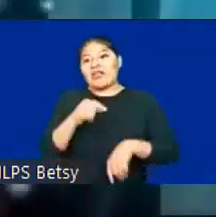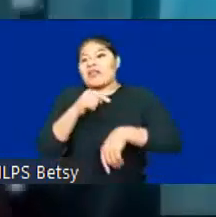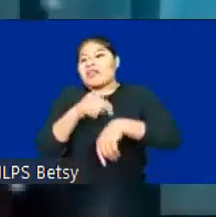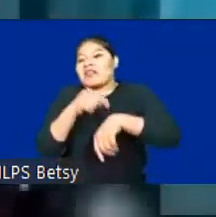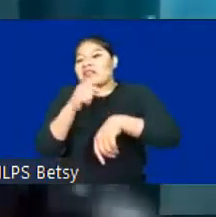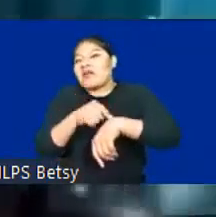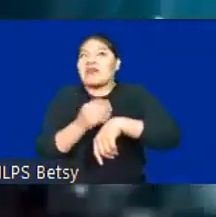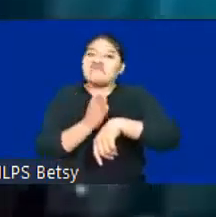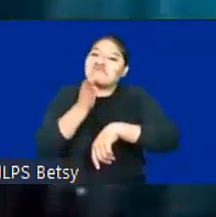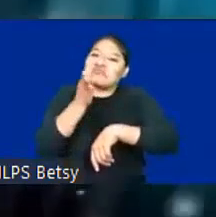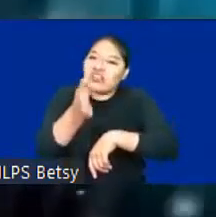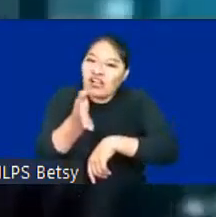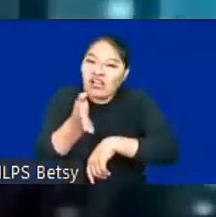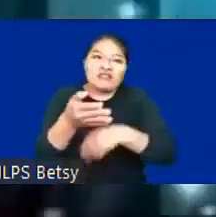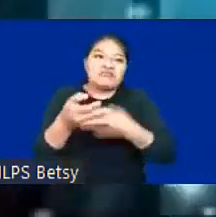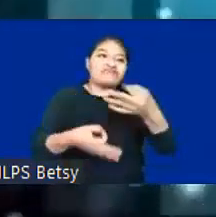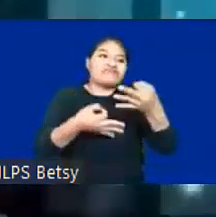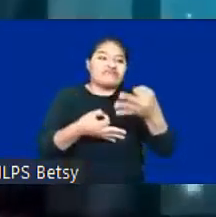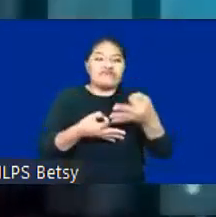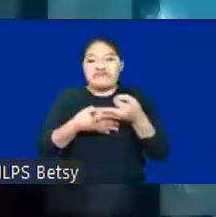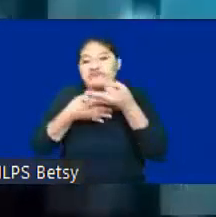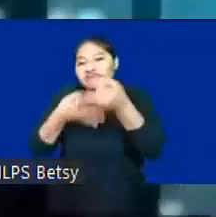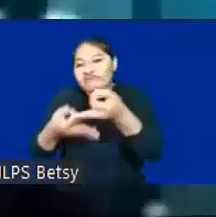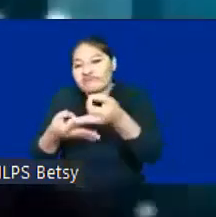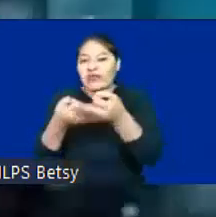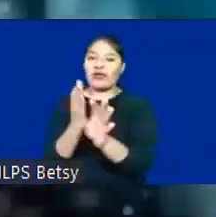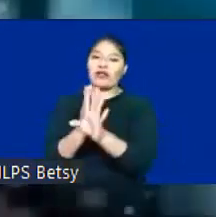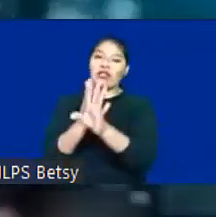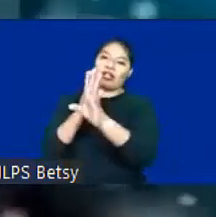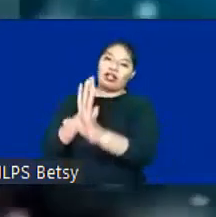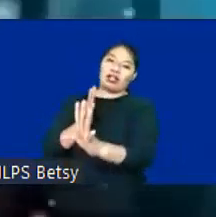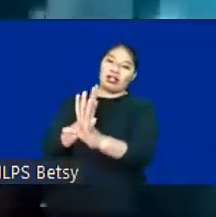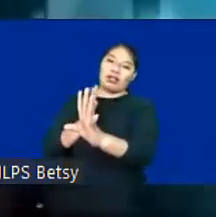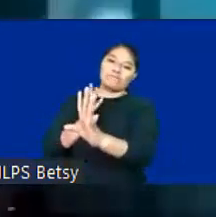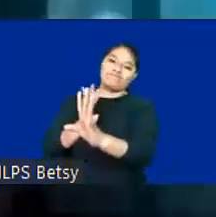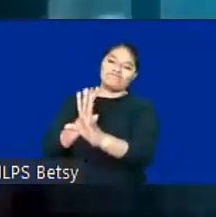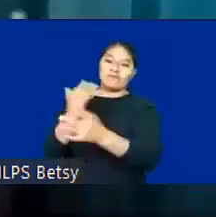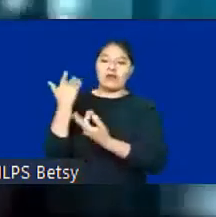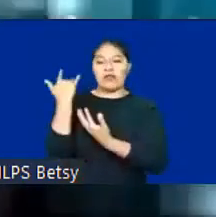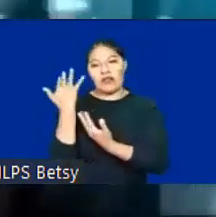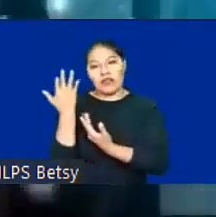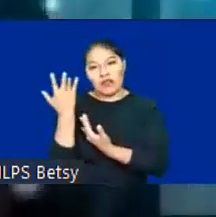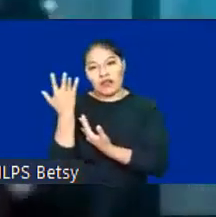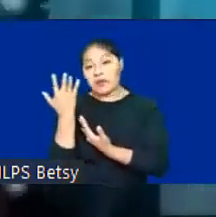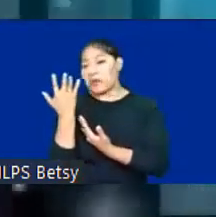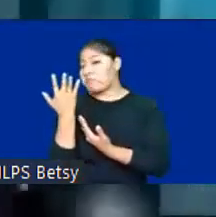por supuesto, los trámites porque ahora se hacen con mecanismos digitales.